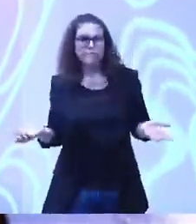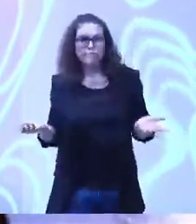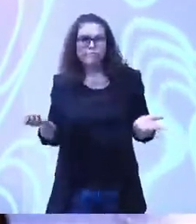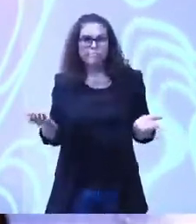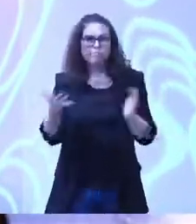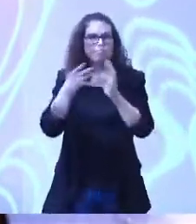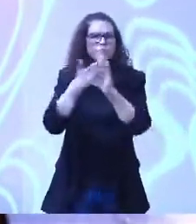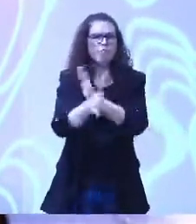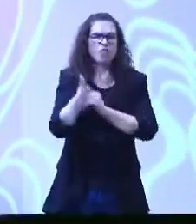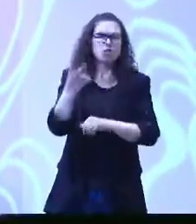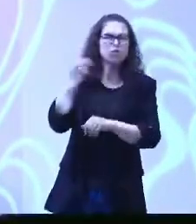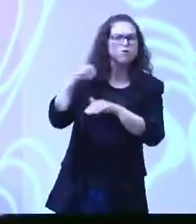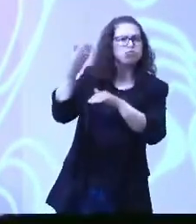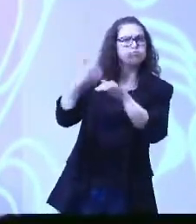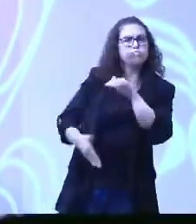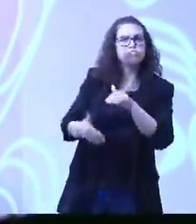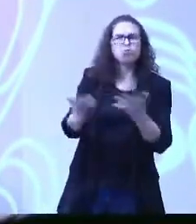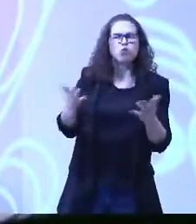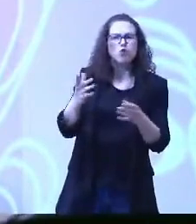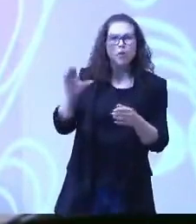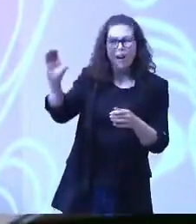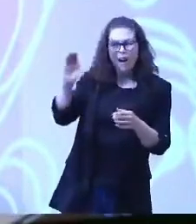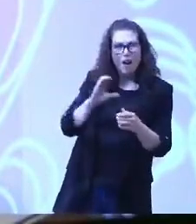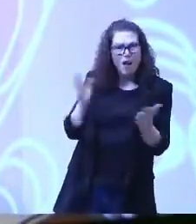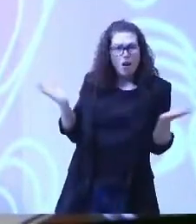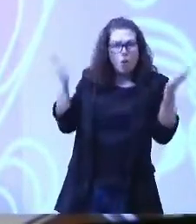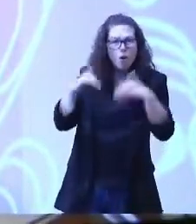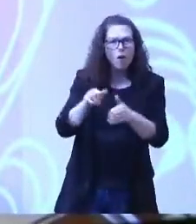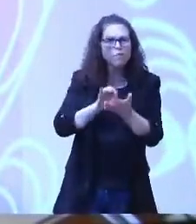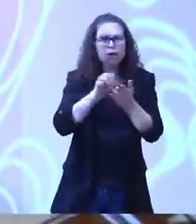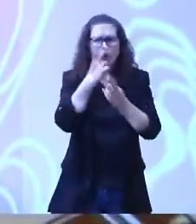recortar, qué servicios públicos quieren privatizar.